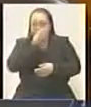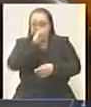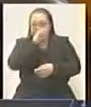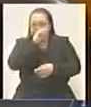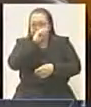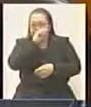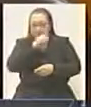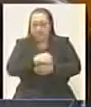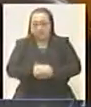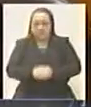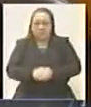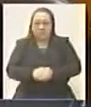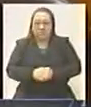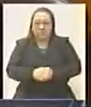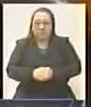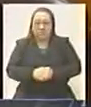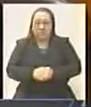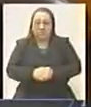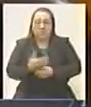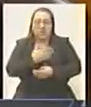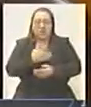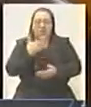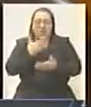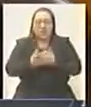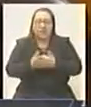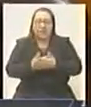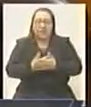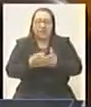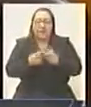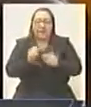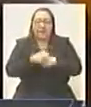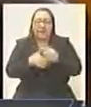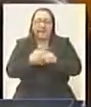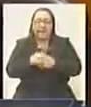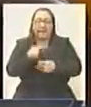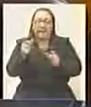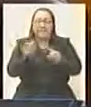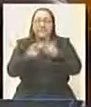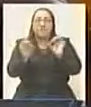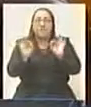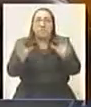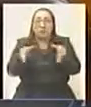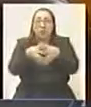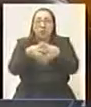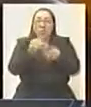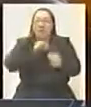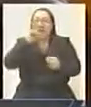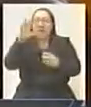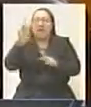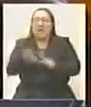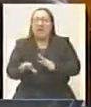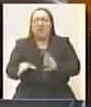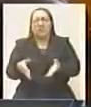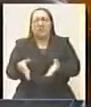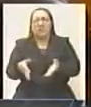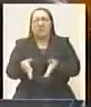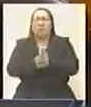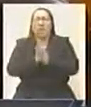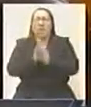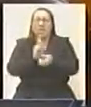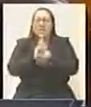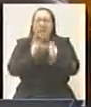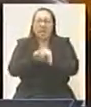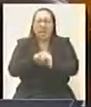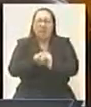Culmine, congresista. Presidente, muchas gracias. En comparación que sus demás colegas del mismo sector están ganando mucho menos. Esas